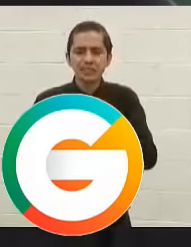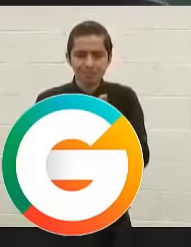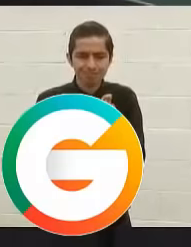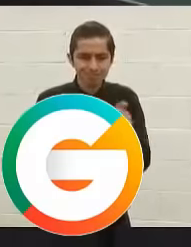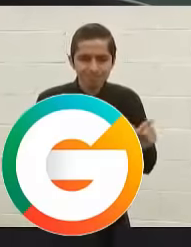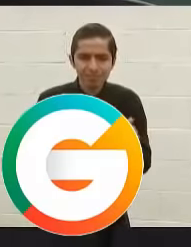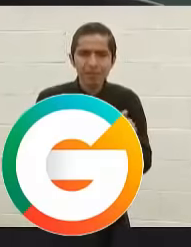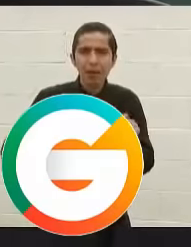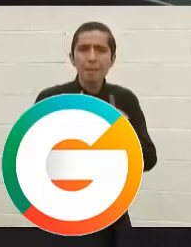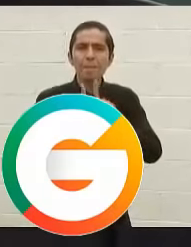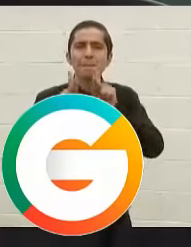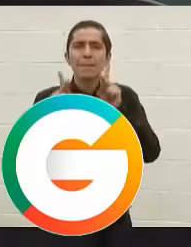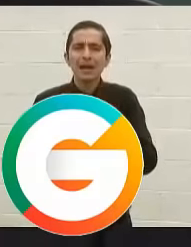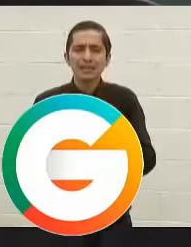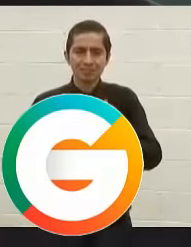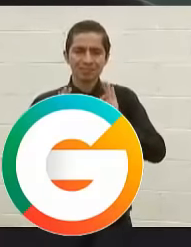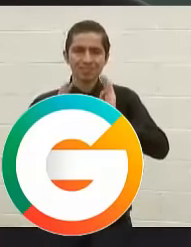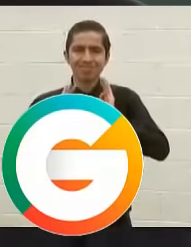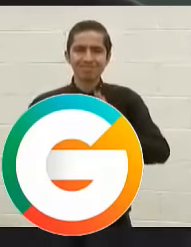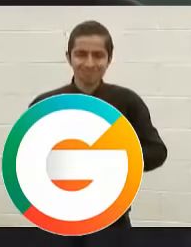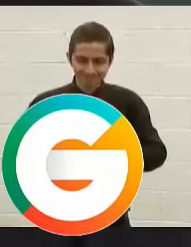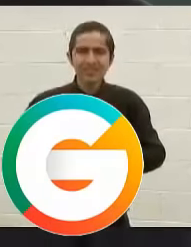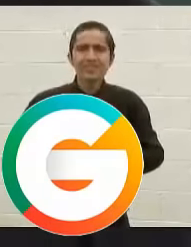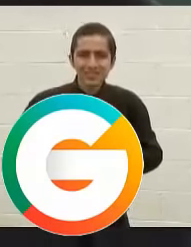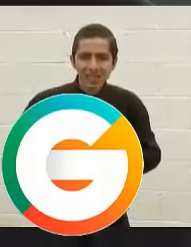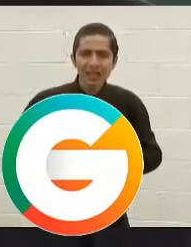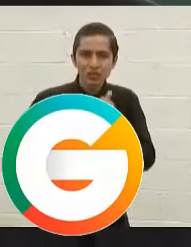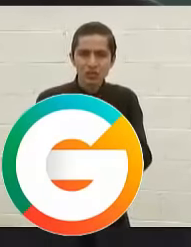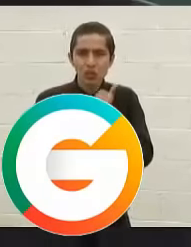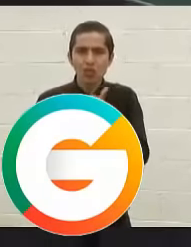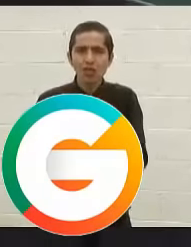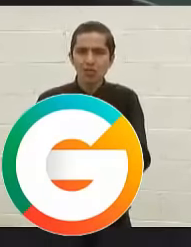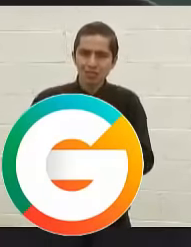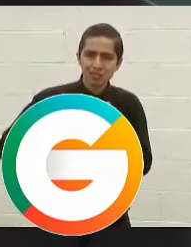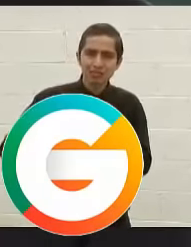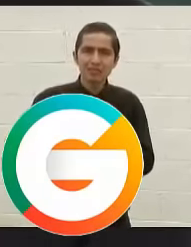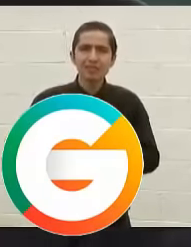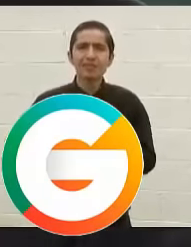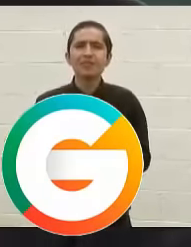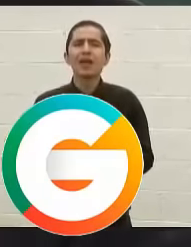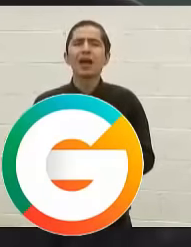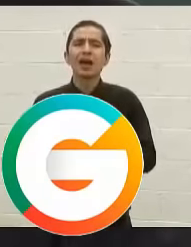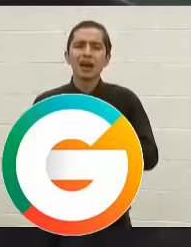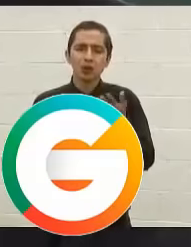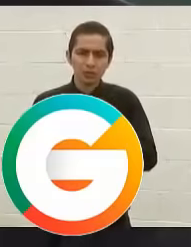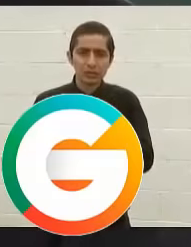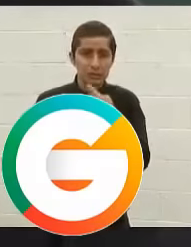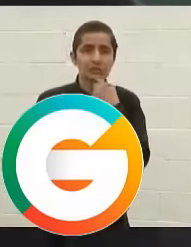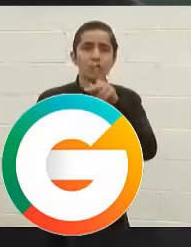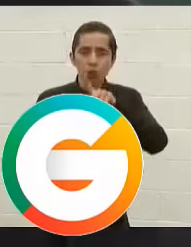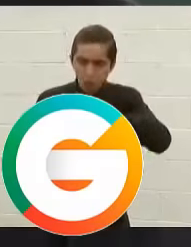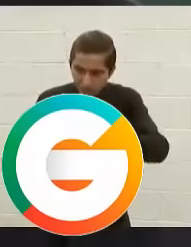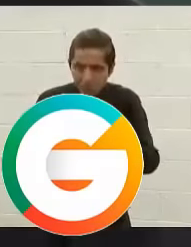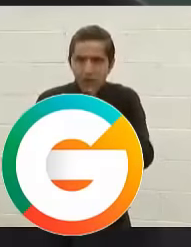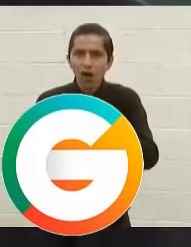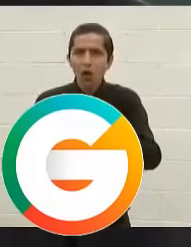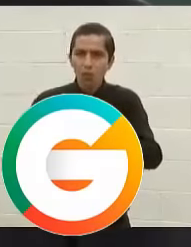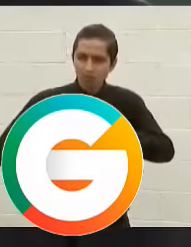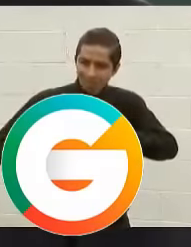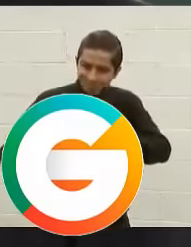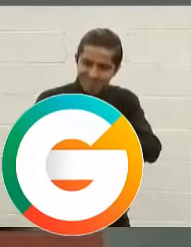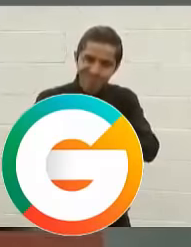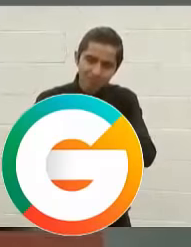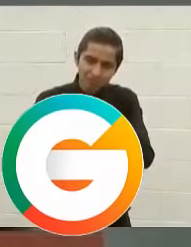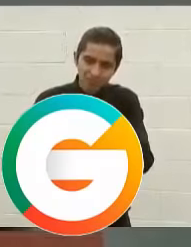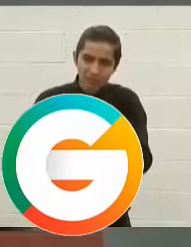la paz y la tranquilidad en la ciudad. Reitero nuestra solidaridad con los